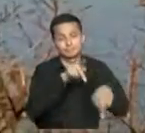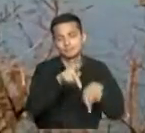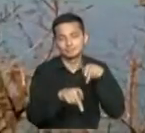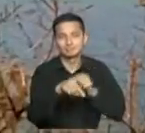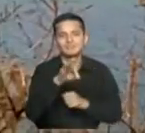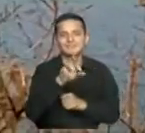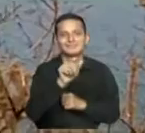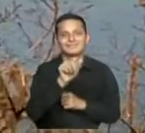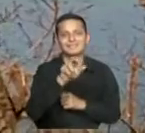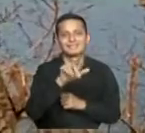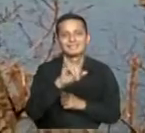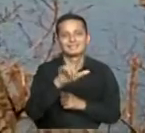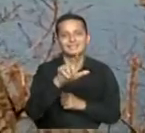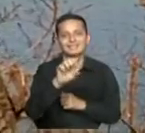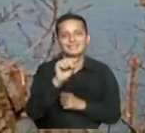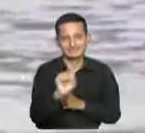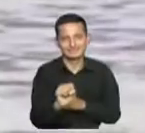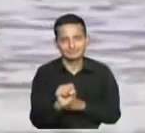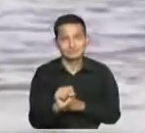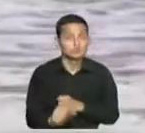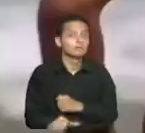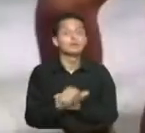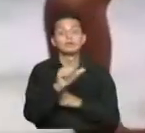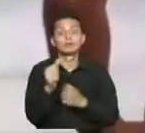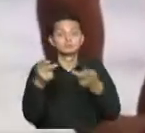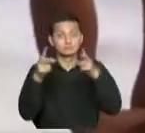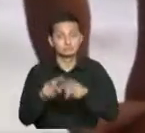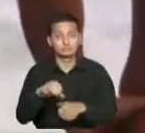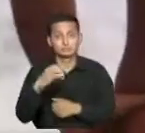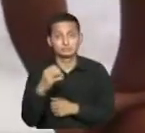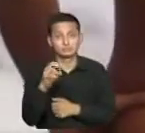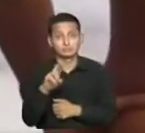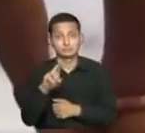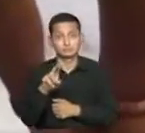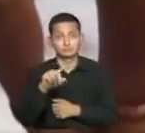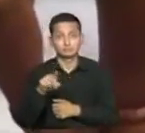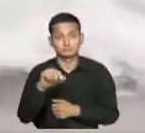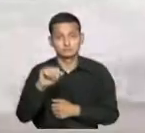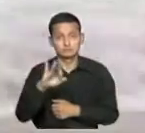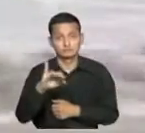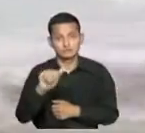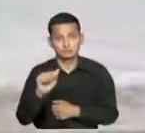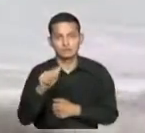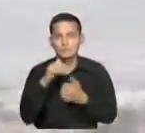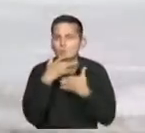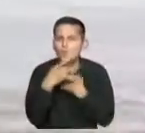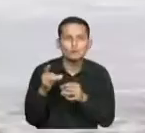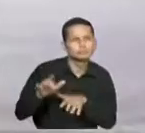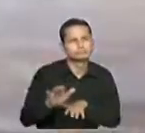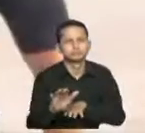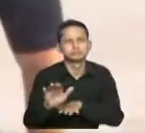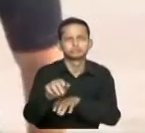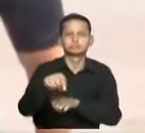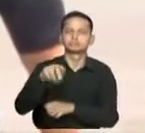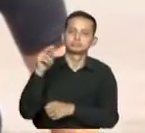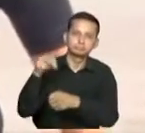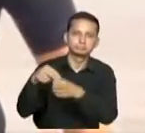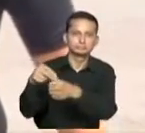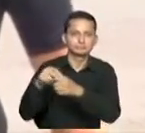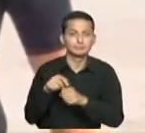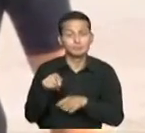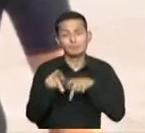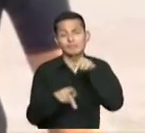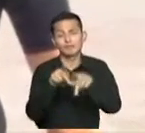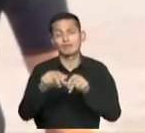Los Frailes en la Reserva Machalilla, en tanto que Cruzita atrajo a los amantes del surf. Es muy lindo, ¿no? Muy bello. Sus playas